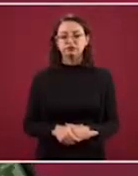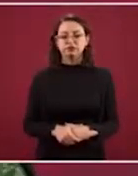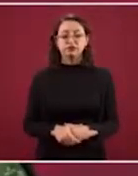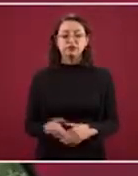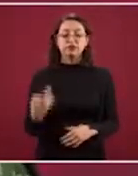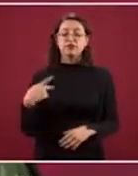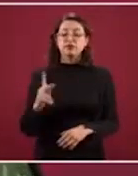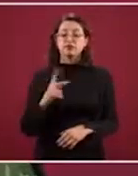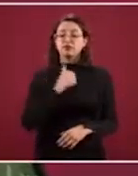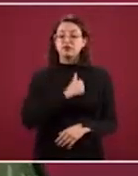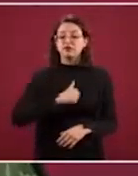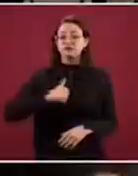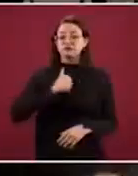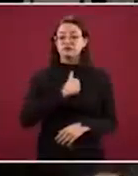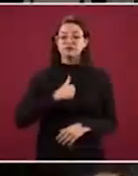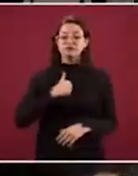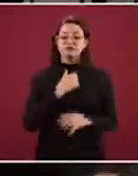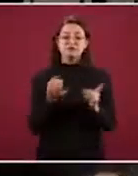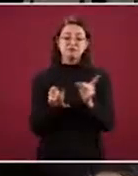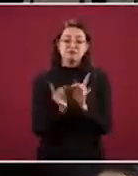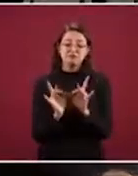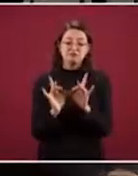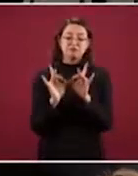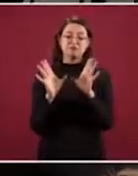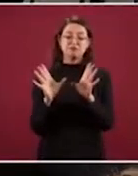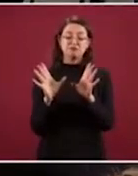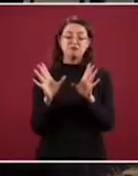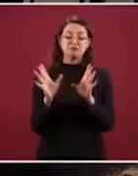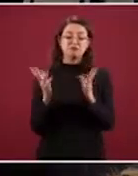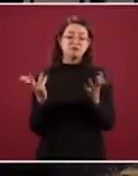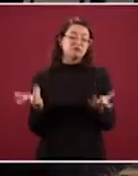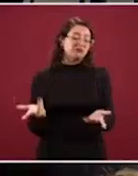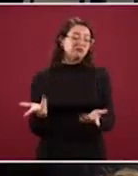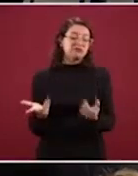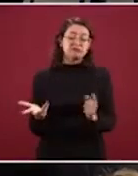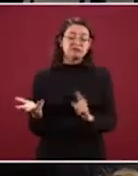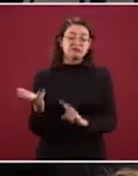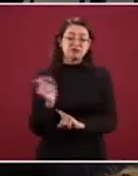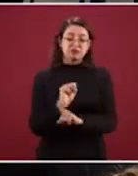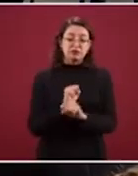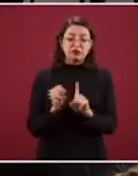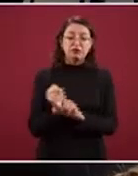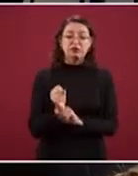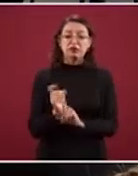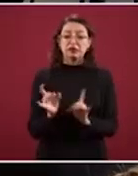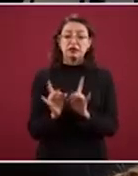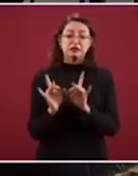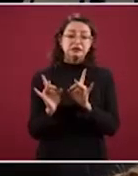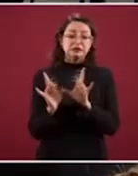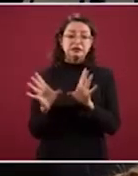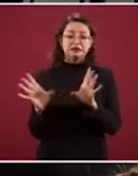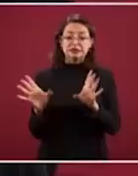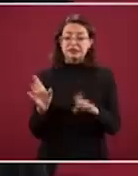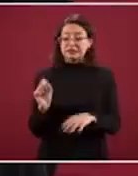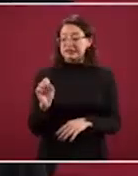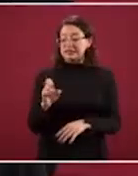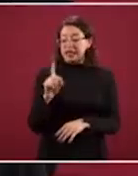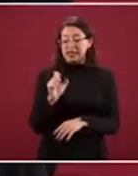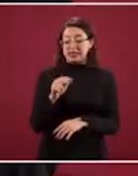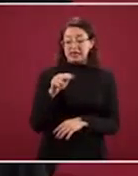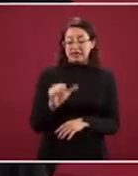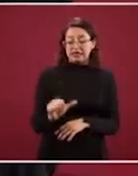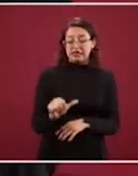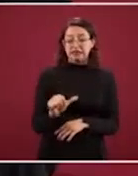desafortunadamente enfrentó en algún momento alguna situación y la cgt de la defensa no estuvo